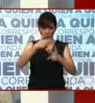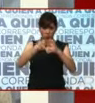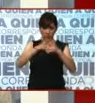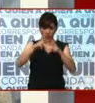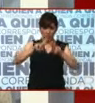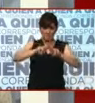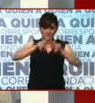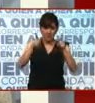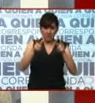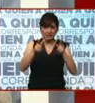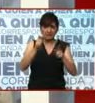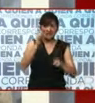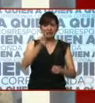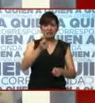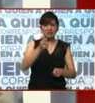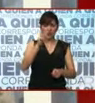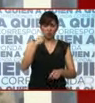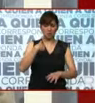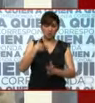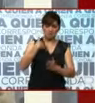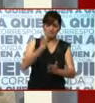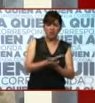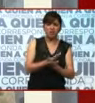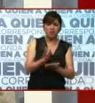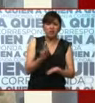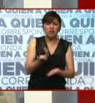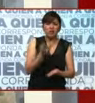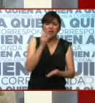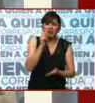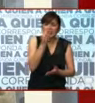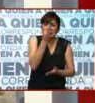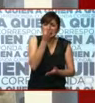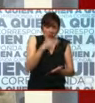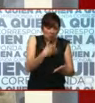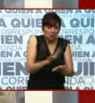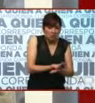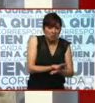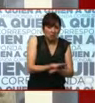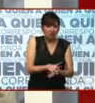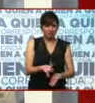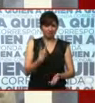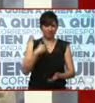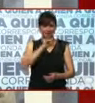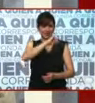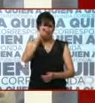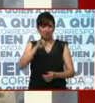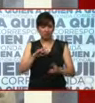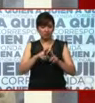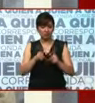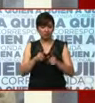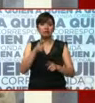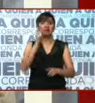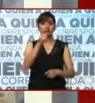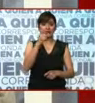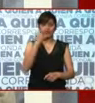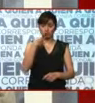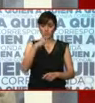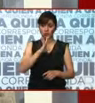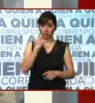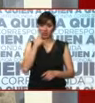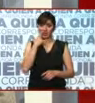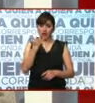la fractura es, pero si no pegué tan fuerte, si apenas tropecé, ¿cuántas veces tropecé? Nunca me pasó. Esas son las cosas extrañas y es un aviso